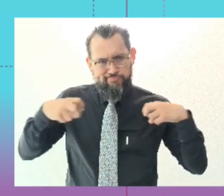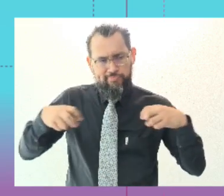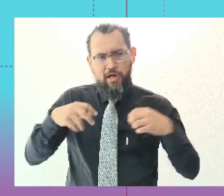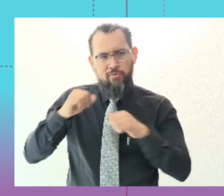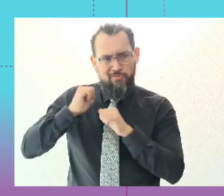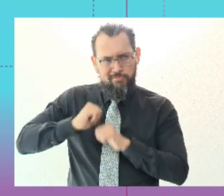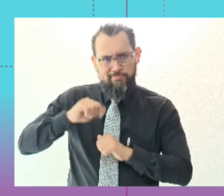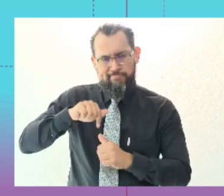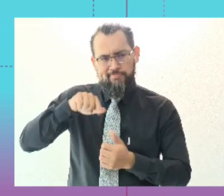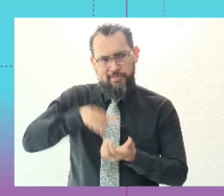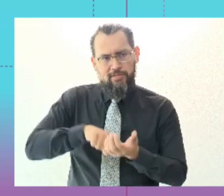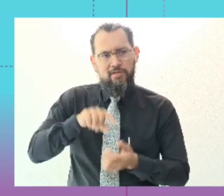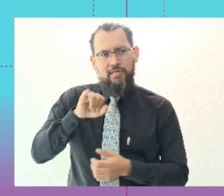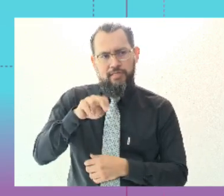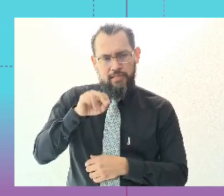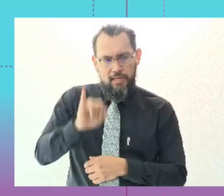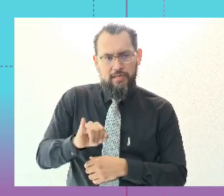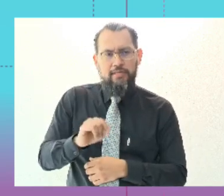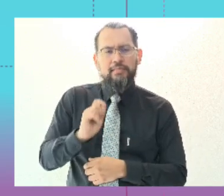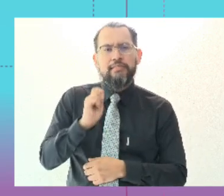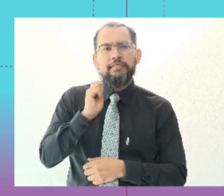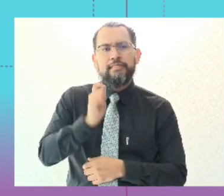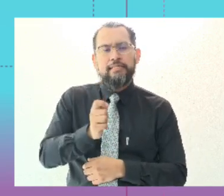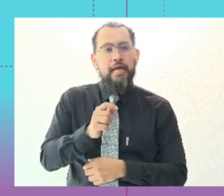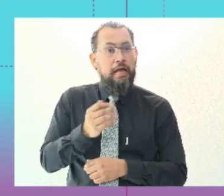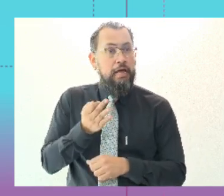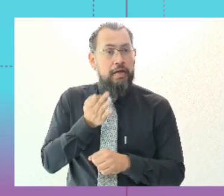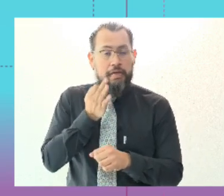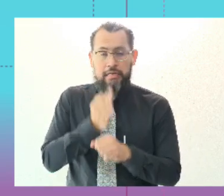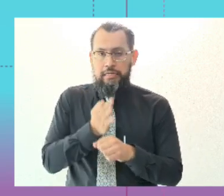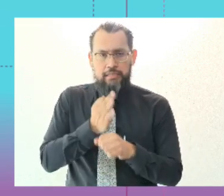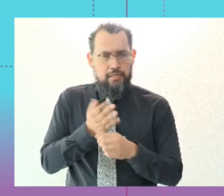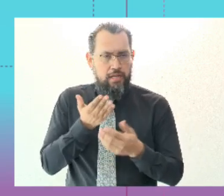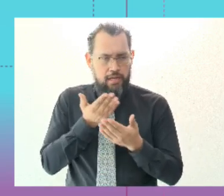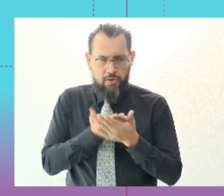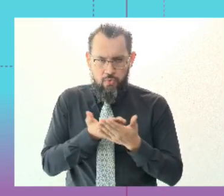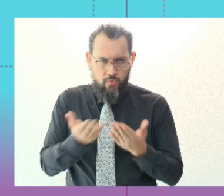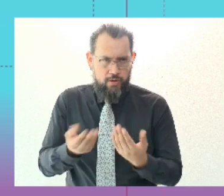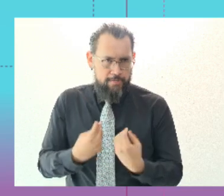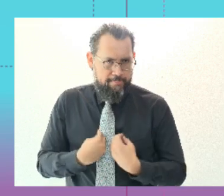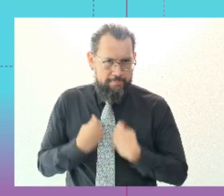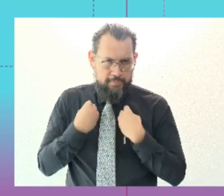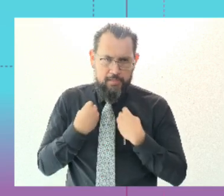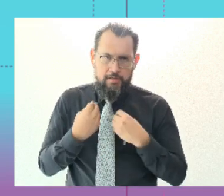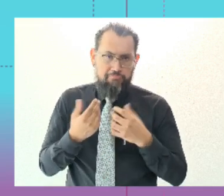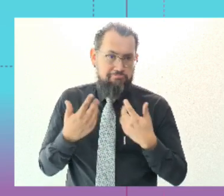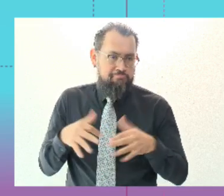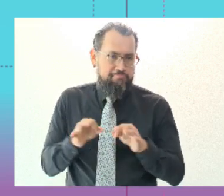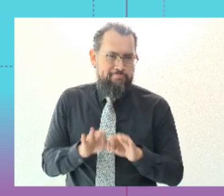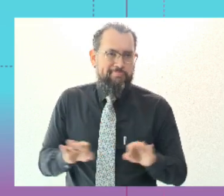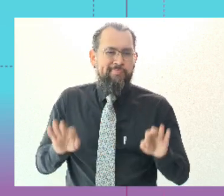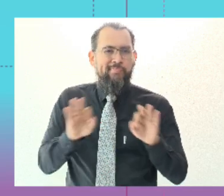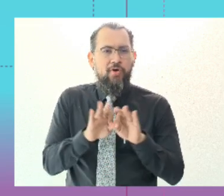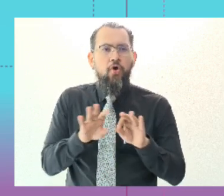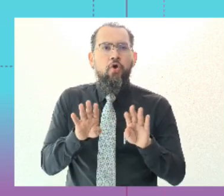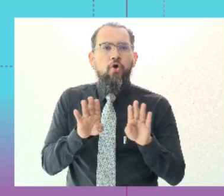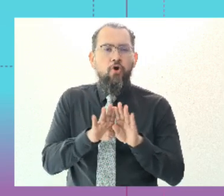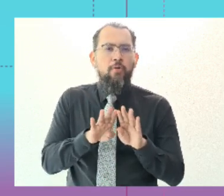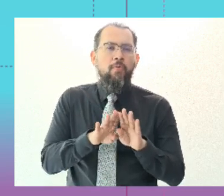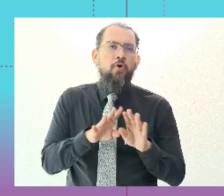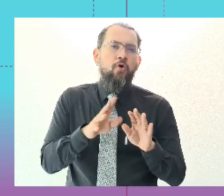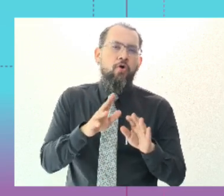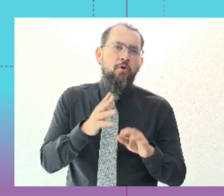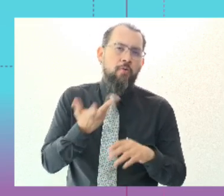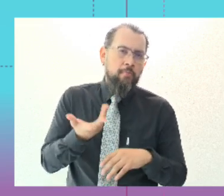esto, que en un momento clave como lo es ahora, de un proceso de entrega-recepción